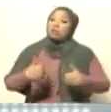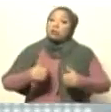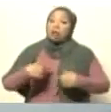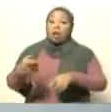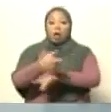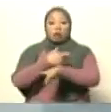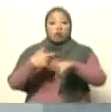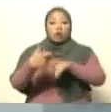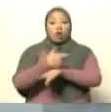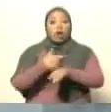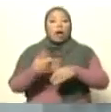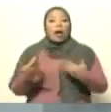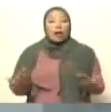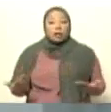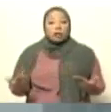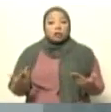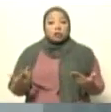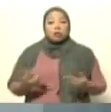consejera.